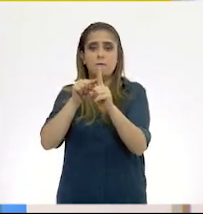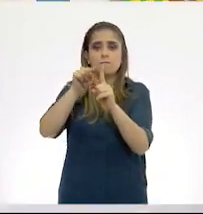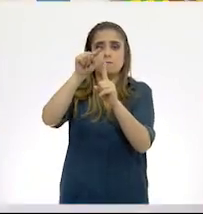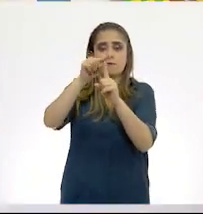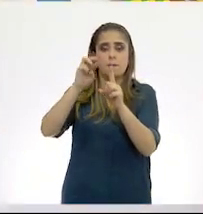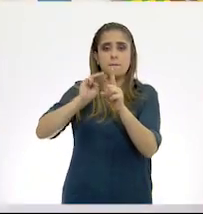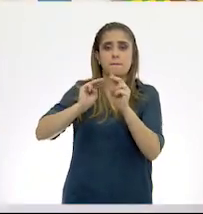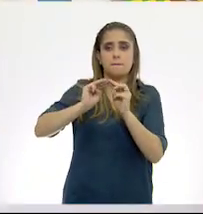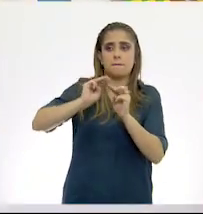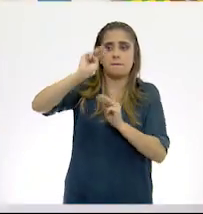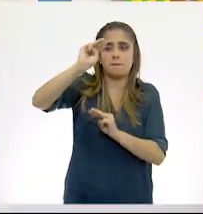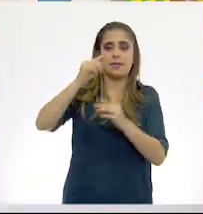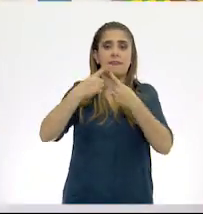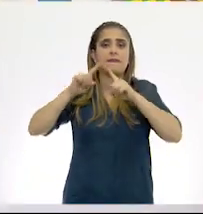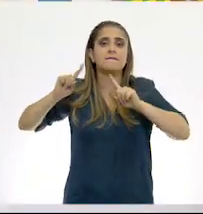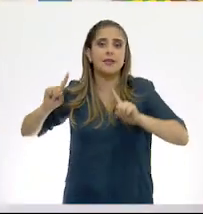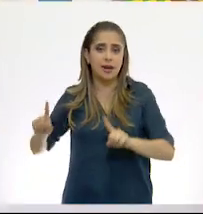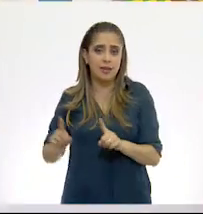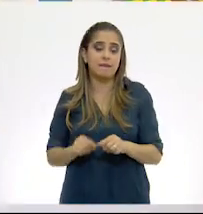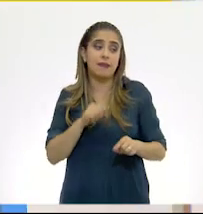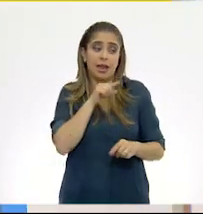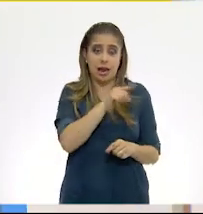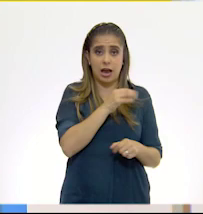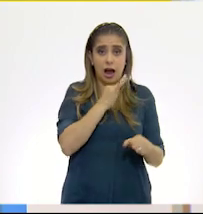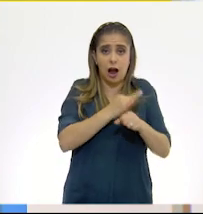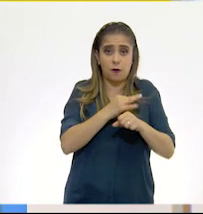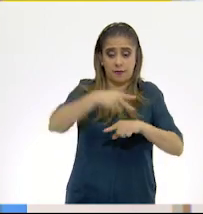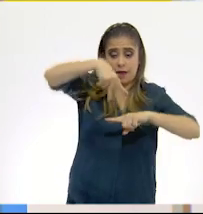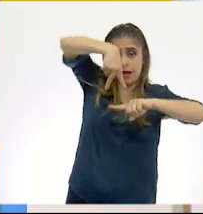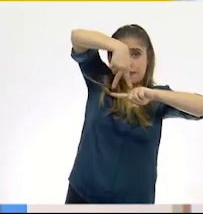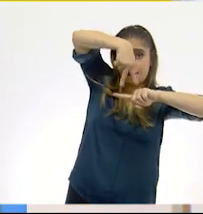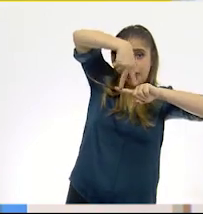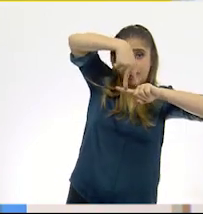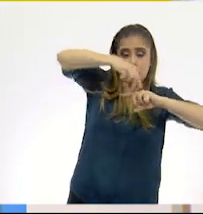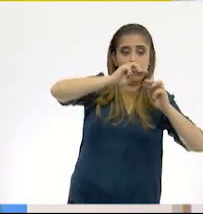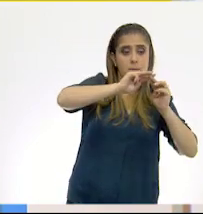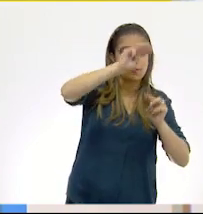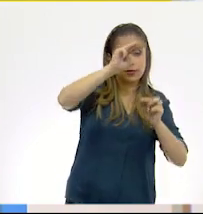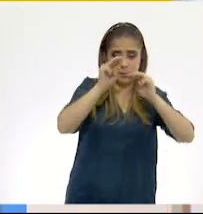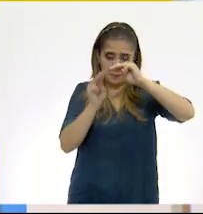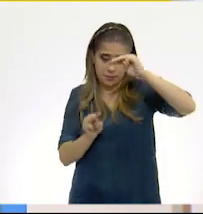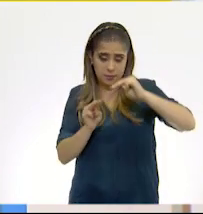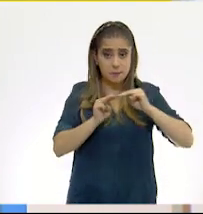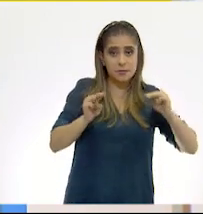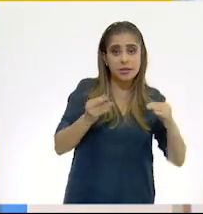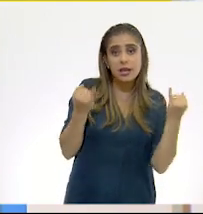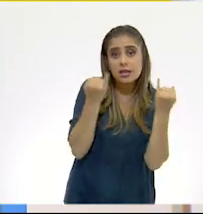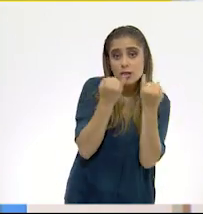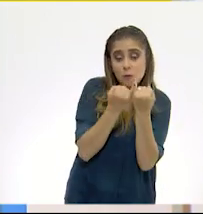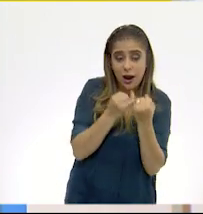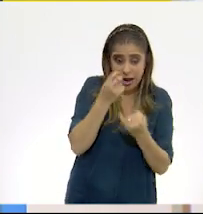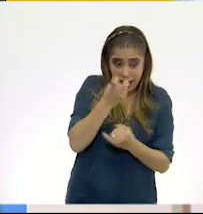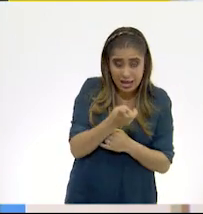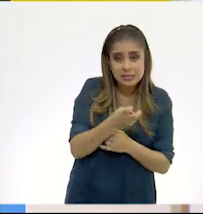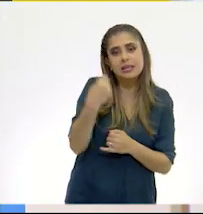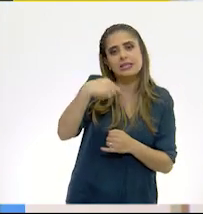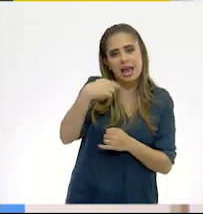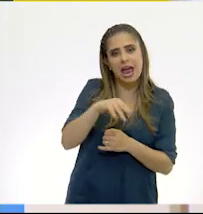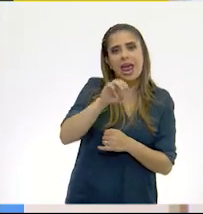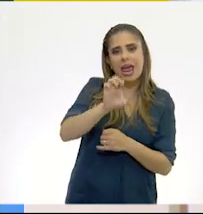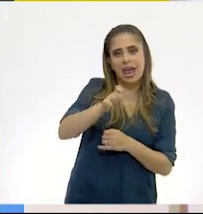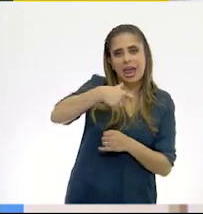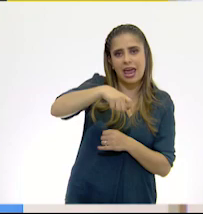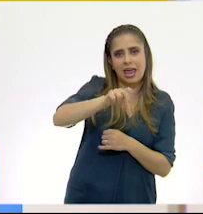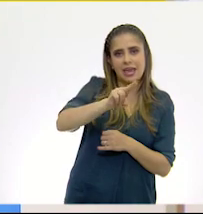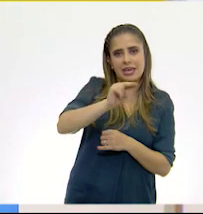este caso, el que vimos en el pizarrón, el que vimos en pantalla, tiene todos los lados iguales, se llama triángulo equilátero.